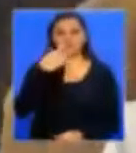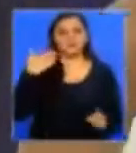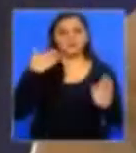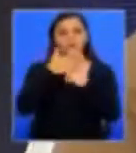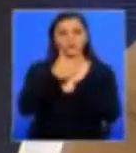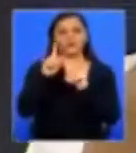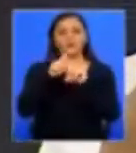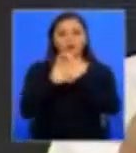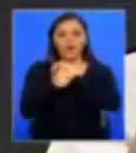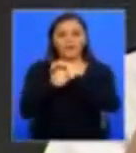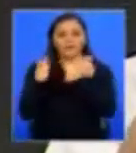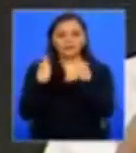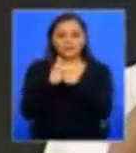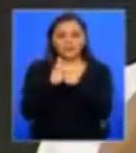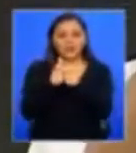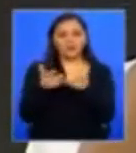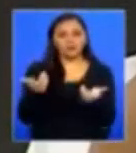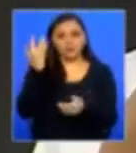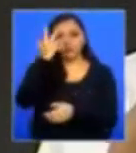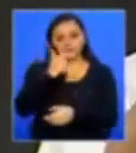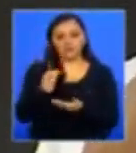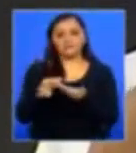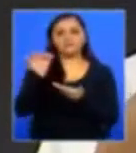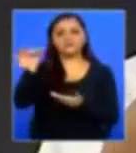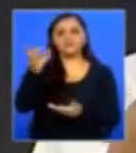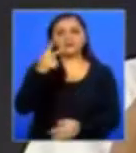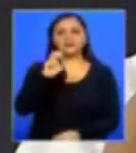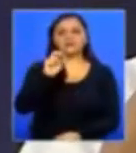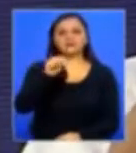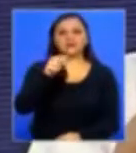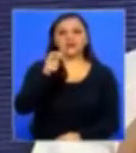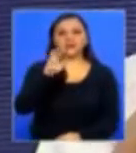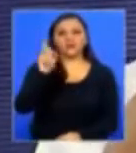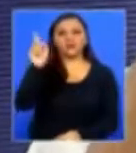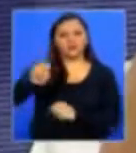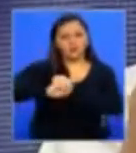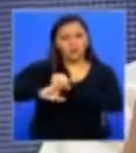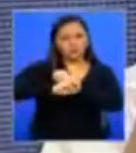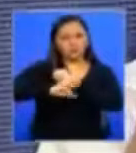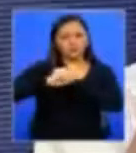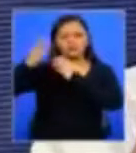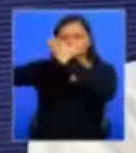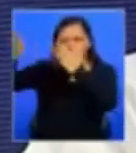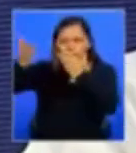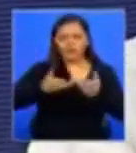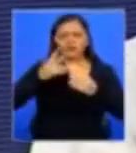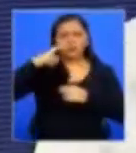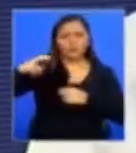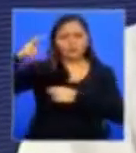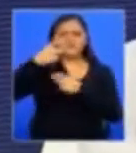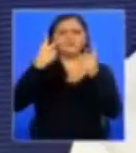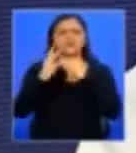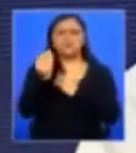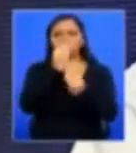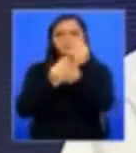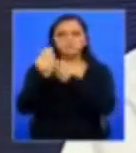es precioso. También está la isla San Gregorio, donde se puede avistar ballenas. Todo eso tenemos que promocionar. Tenemos que promocionar la